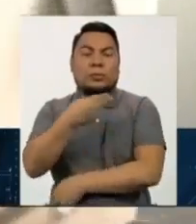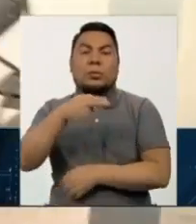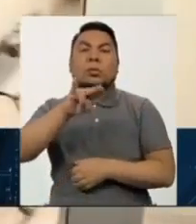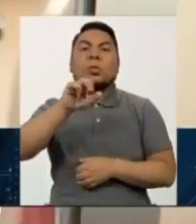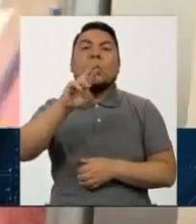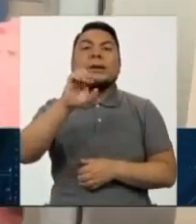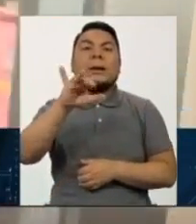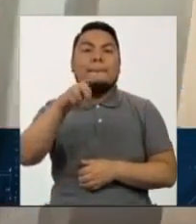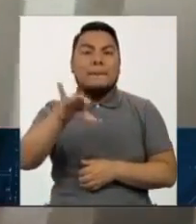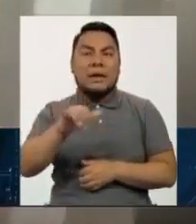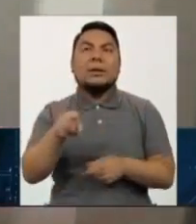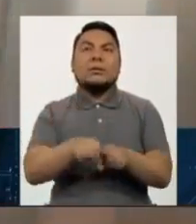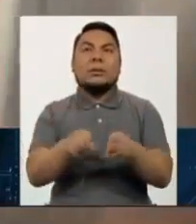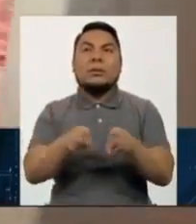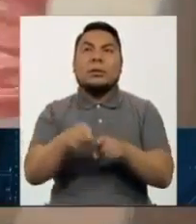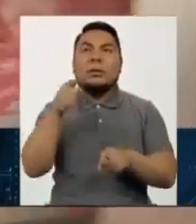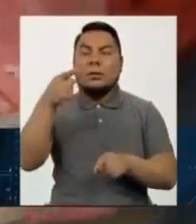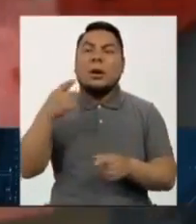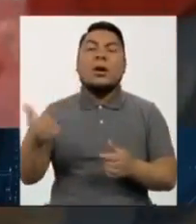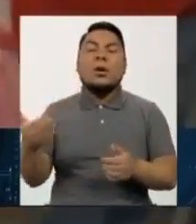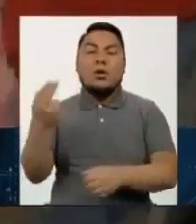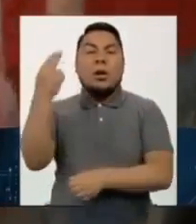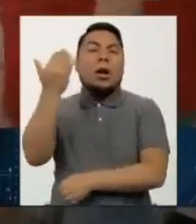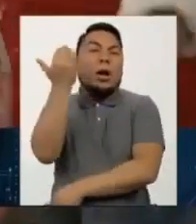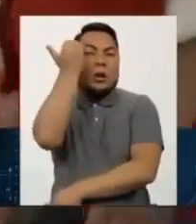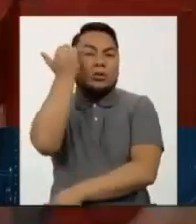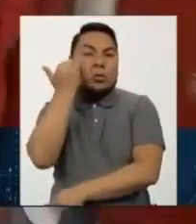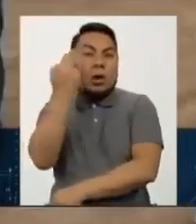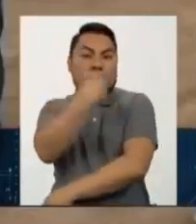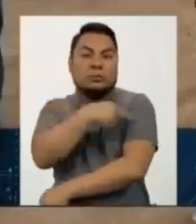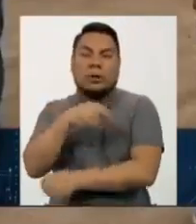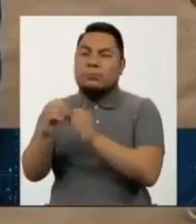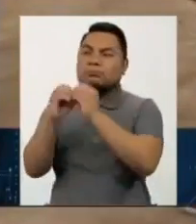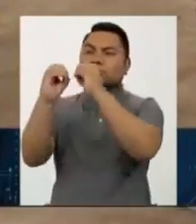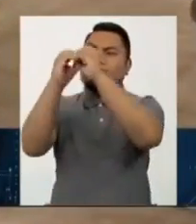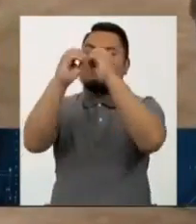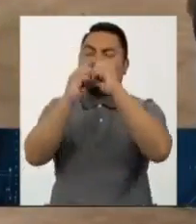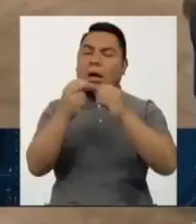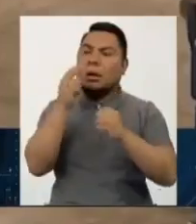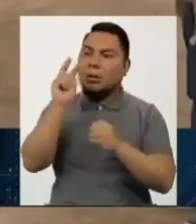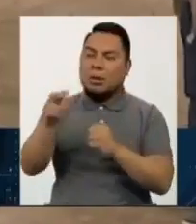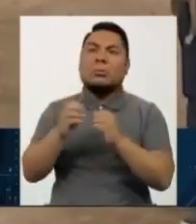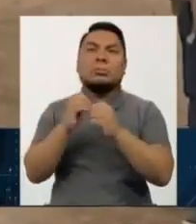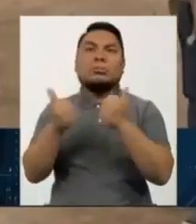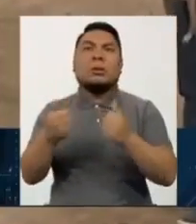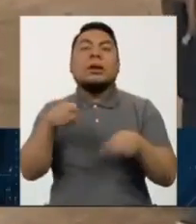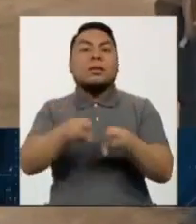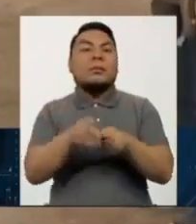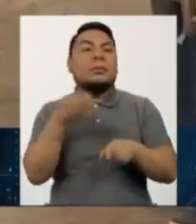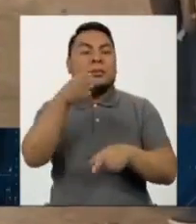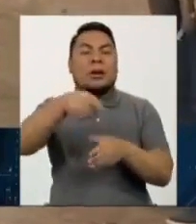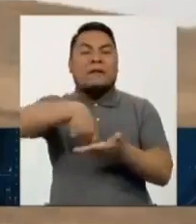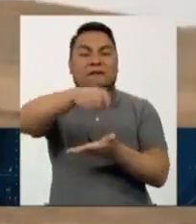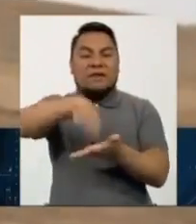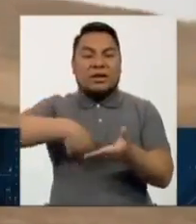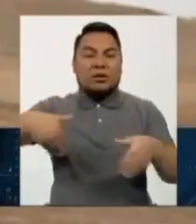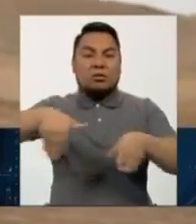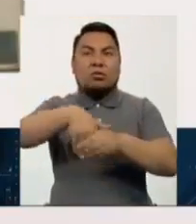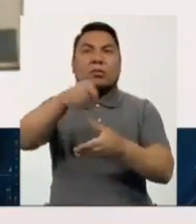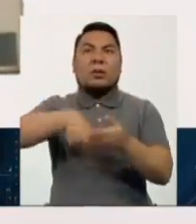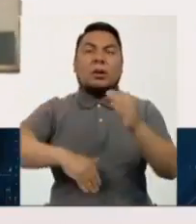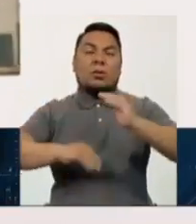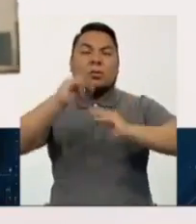constató las mejoras en el antiguo hospital de la ciudad y además asistió a la firma del convenio de inversión pública para la construcción